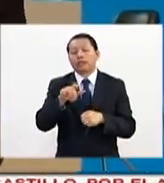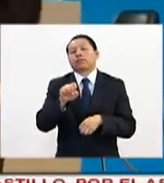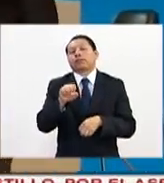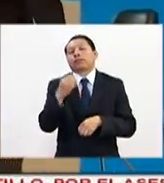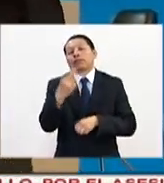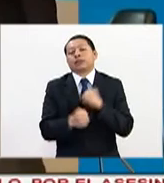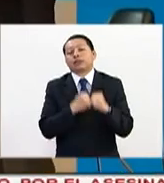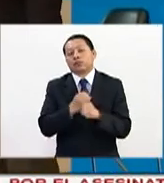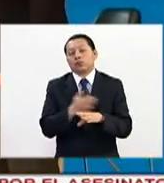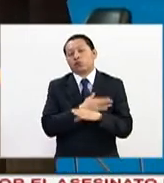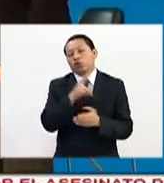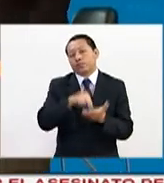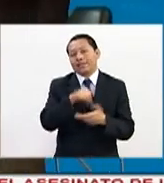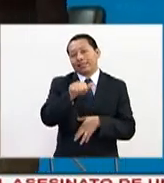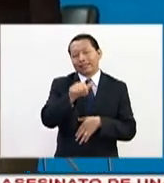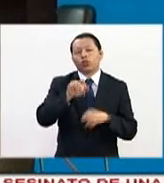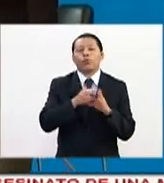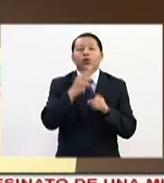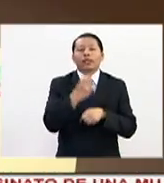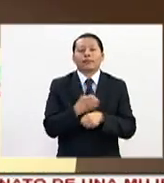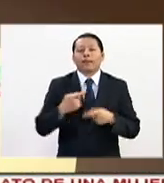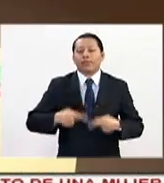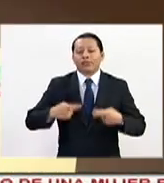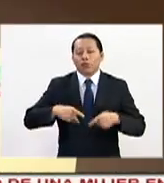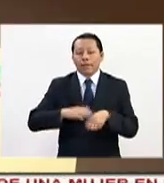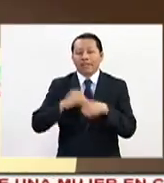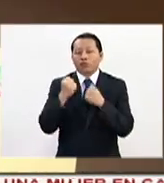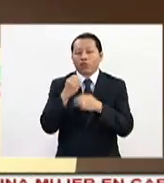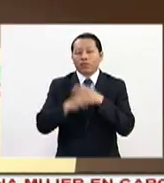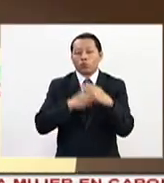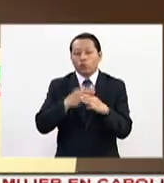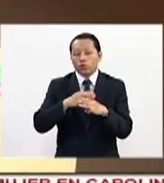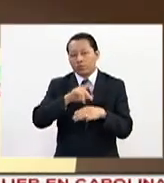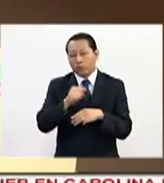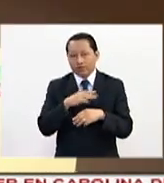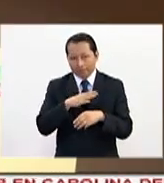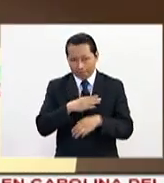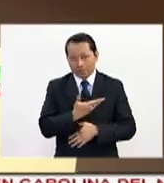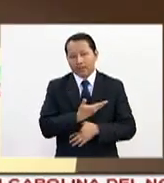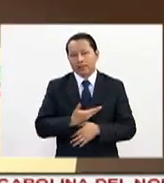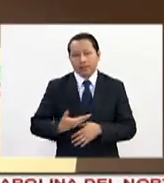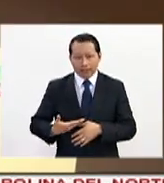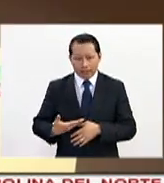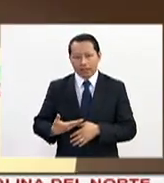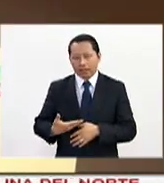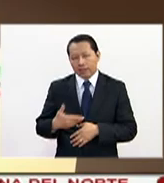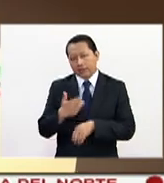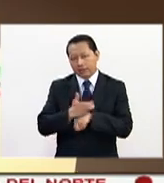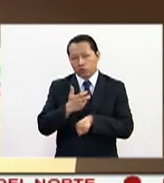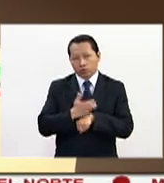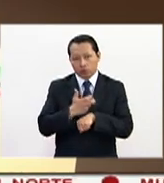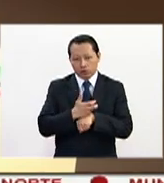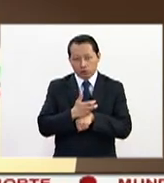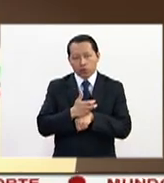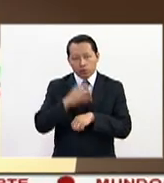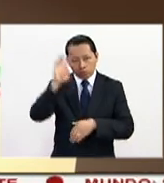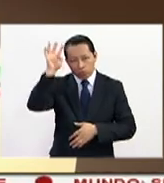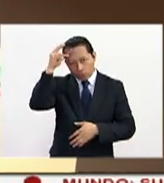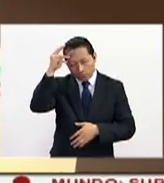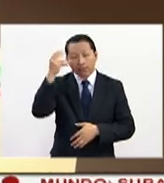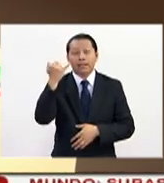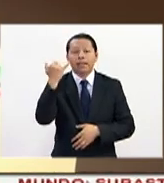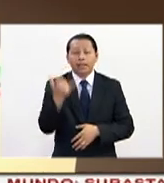ya fue elegida en 2016 como la tercera persona más poderosa del mundo, después del presidente de los Estados Unidos, Donald Trump,